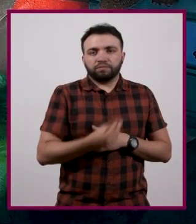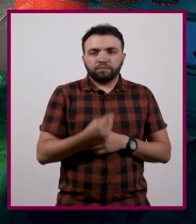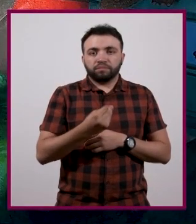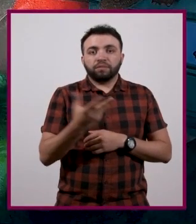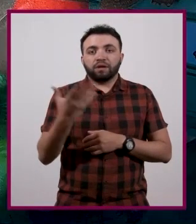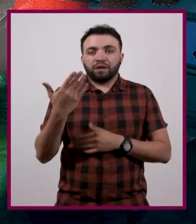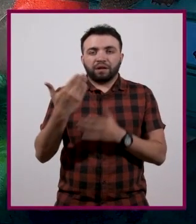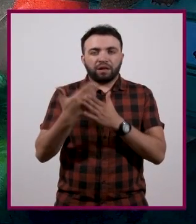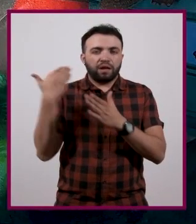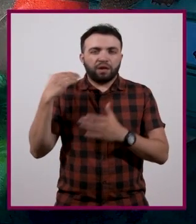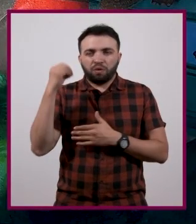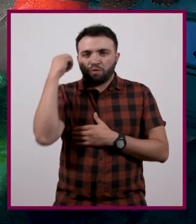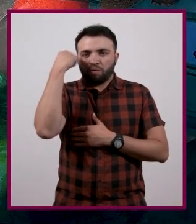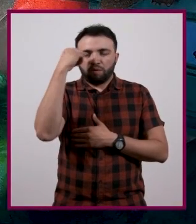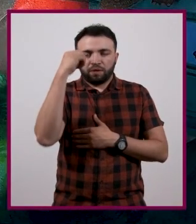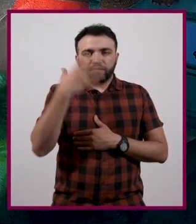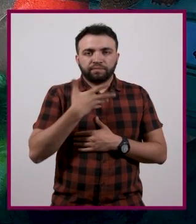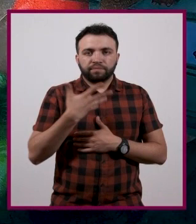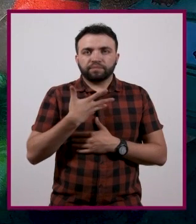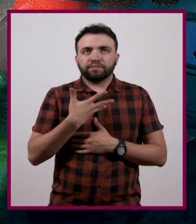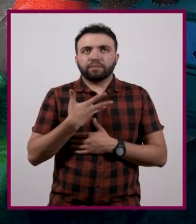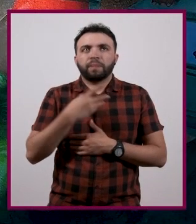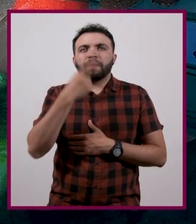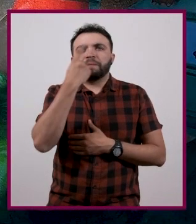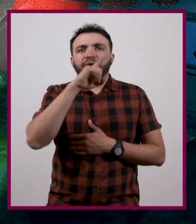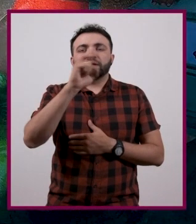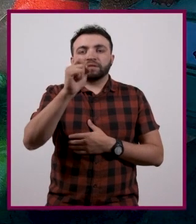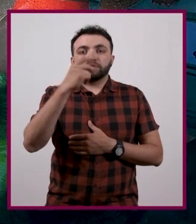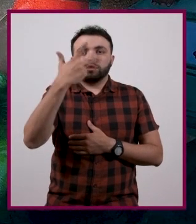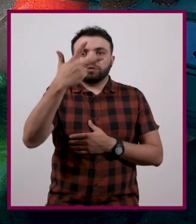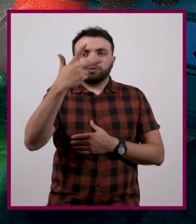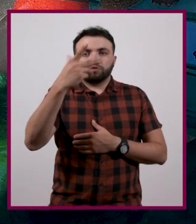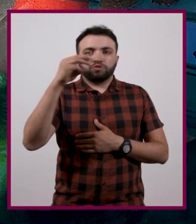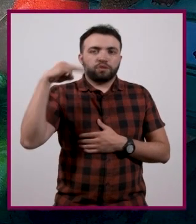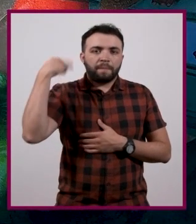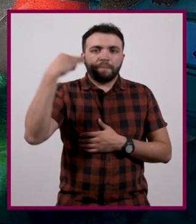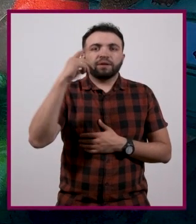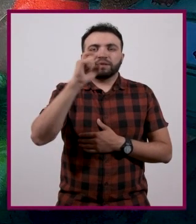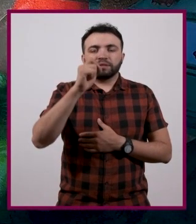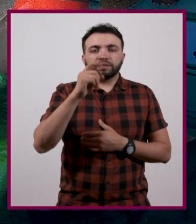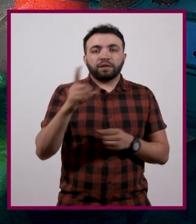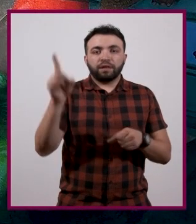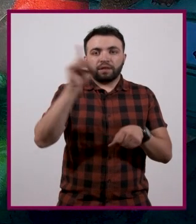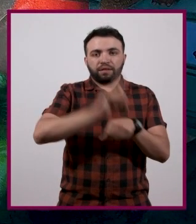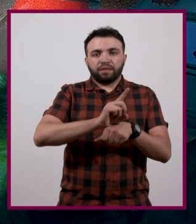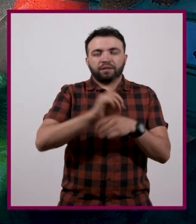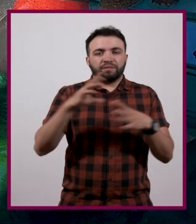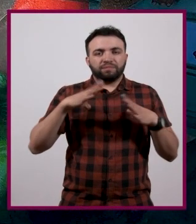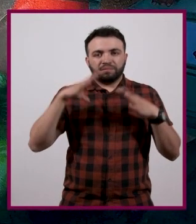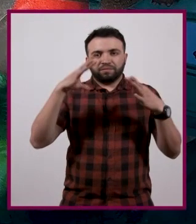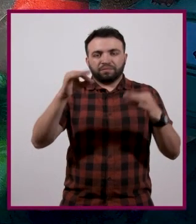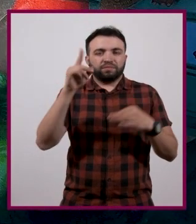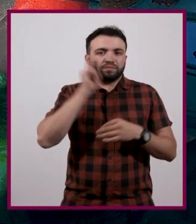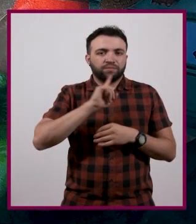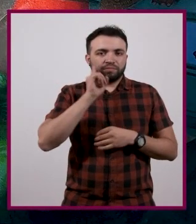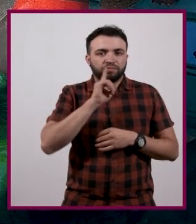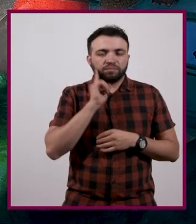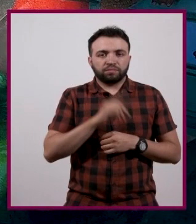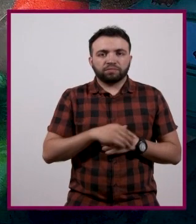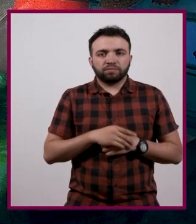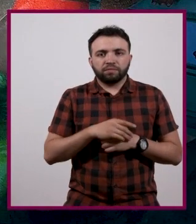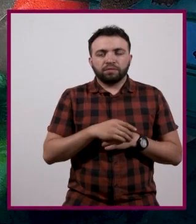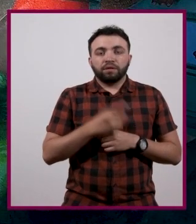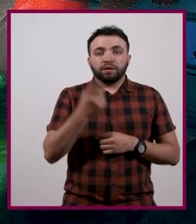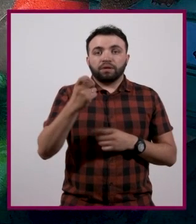hizo hace poquito en Oaxaca, justamente para el 8 de marzo, para conmemorar el Día Internacional de la Mujer. Se reunieron un